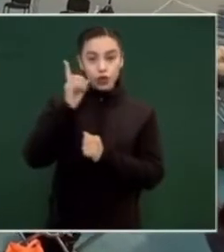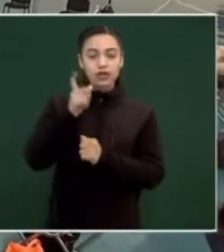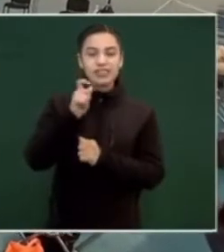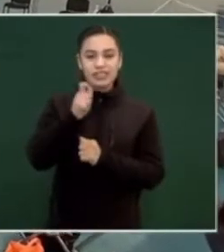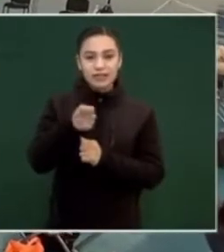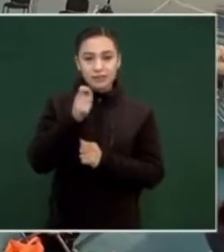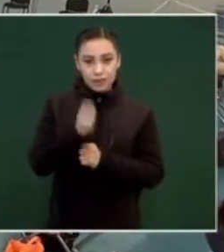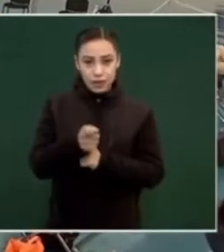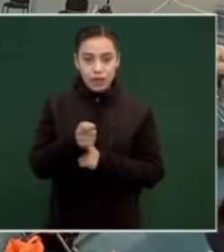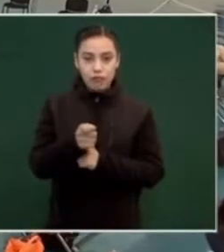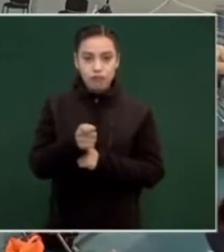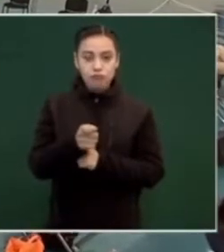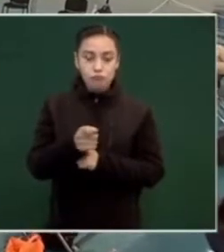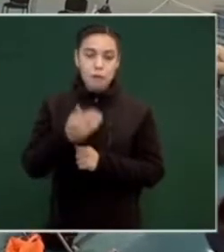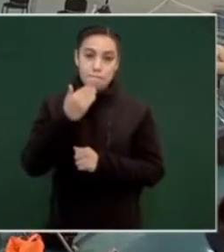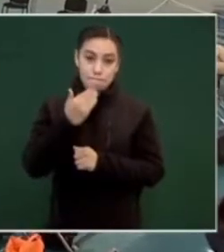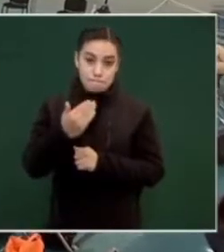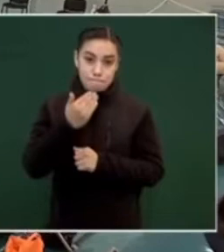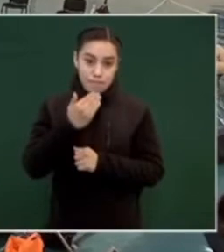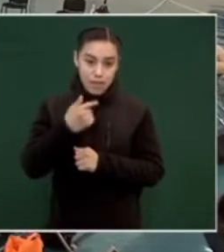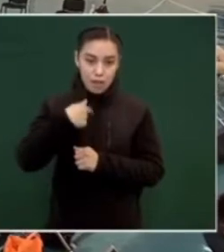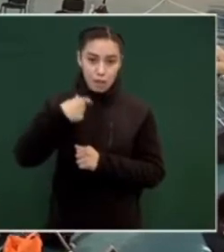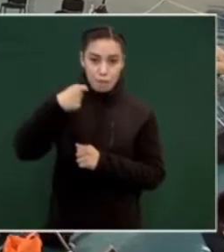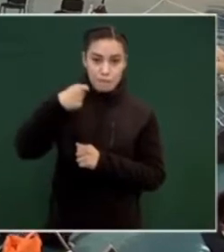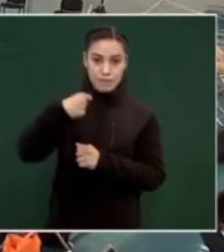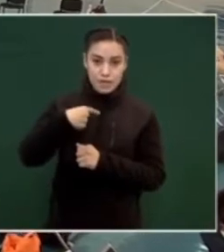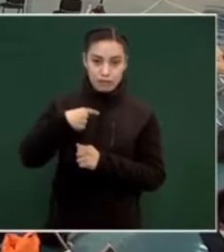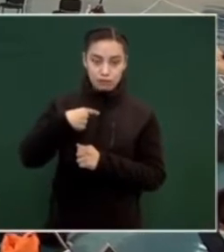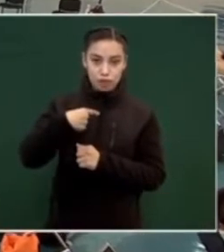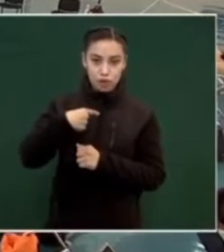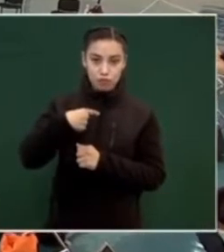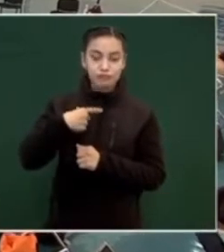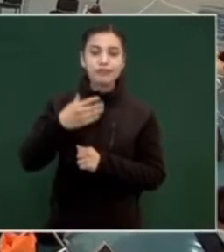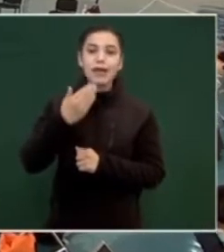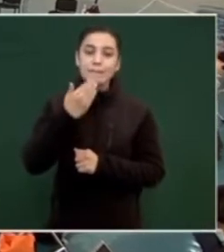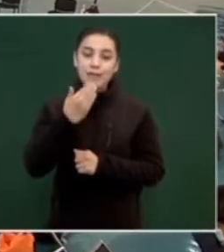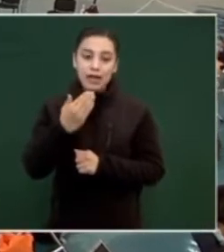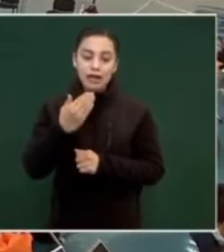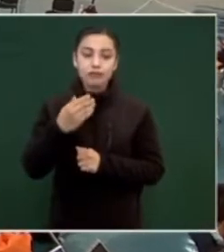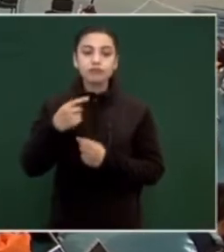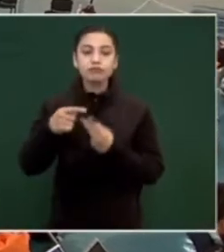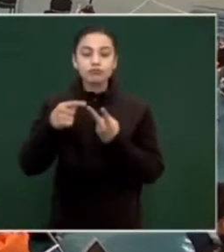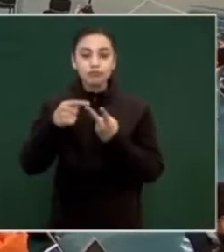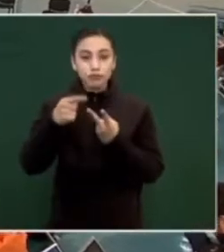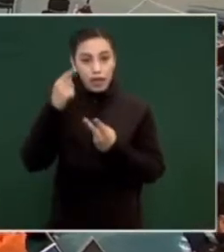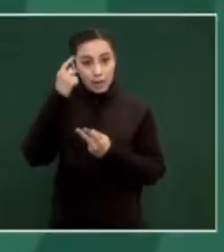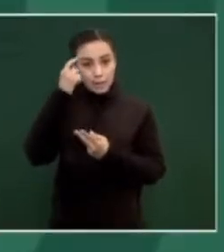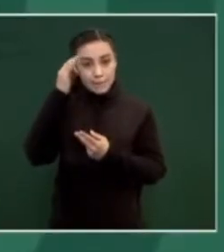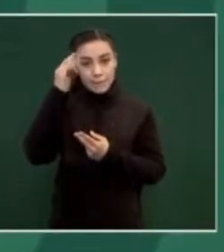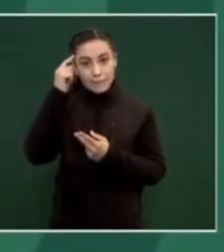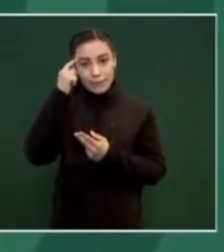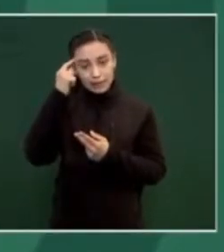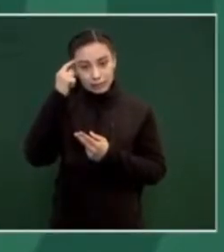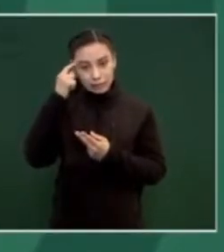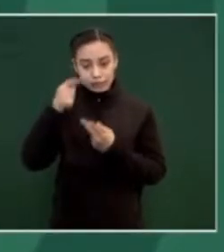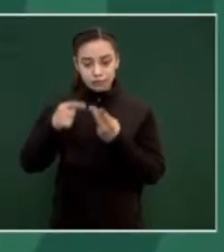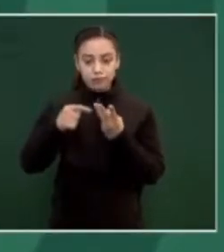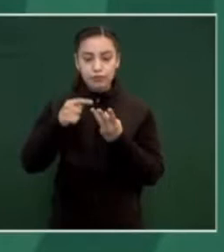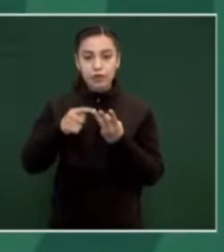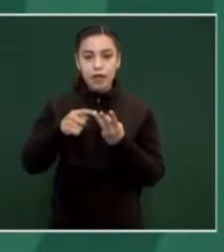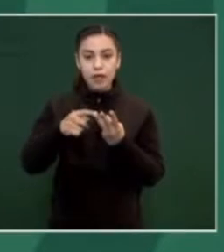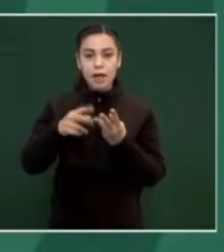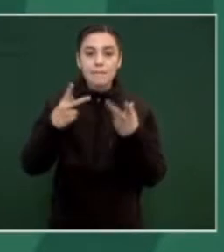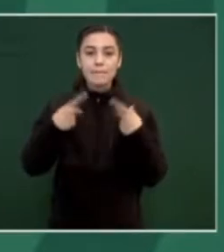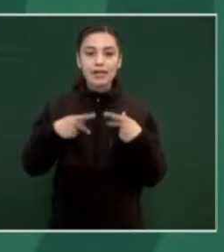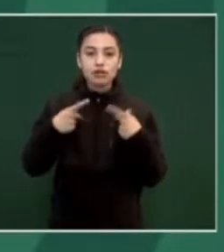con uno mismo estar bien con nuestra conciencia y estar bien con el prójimo